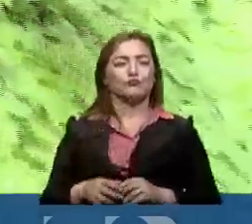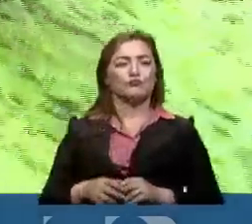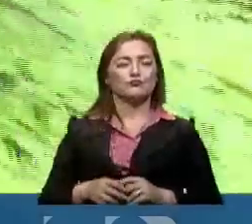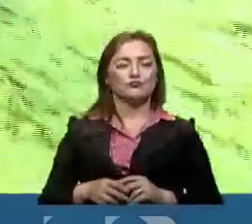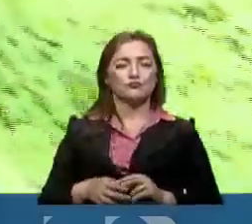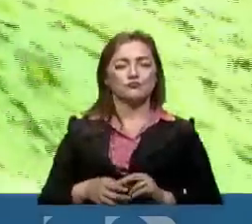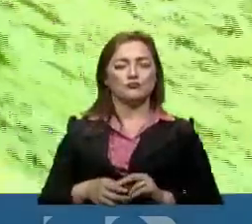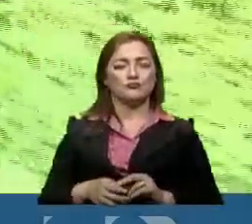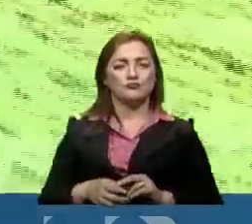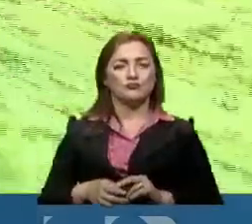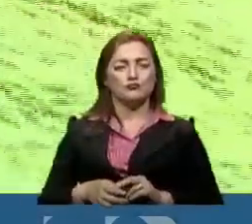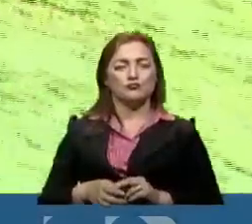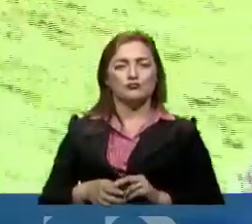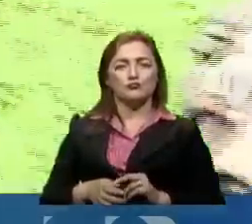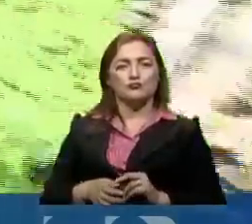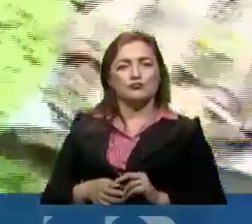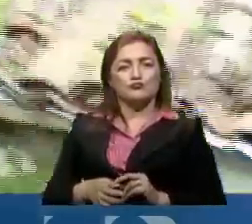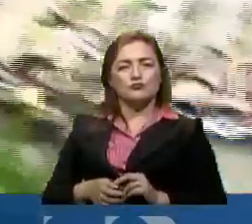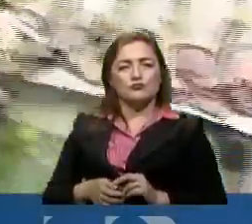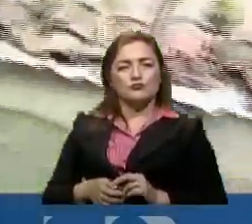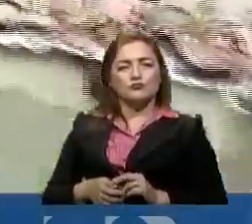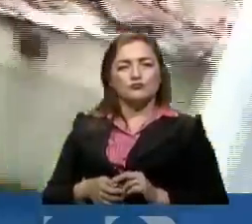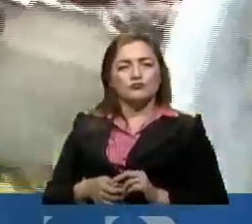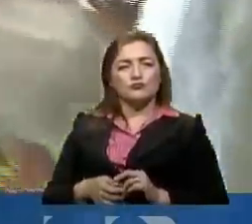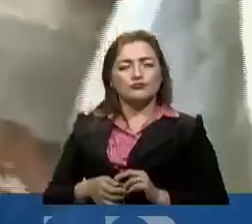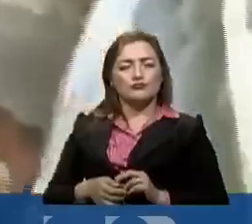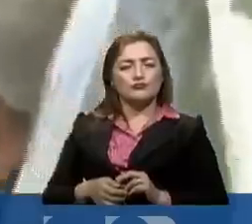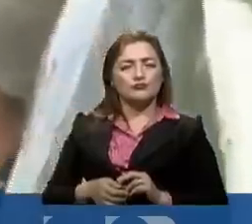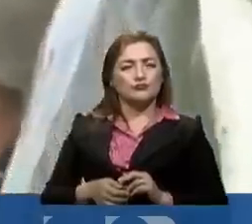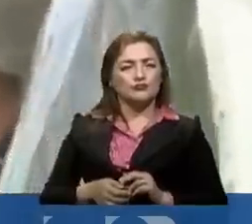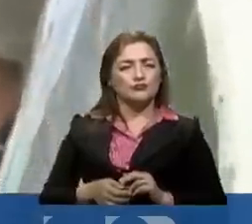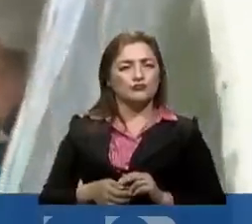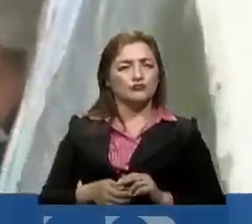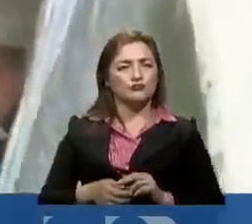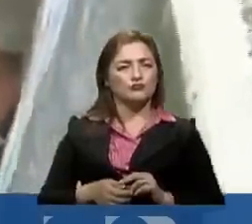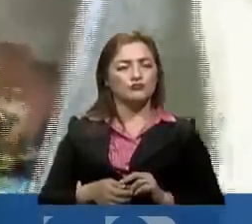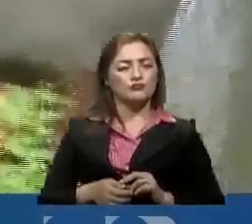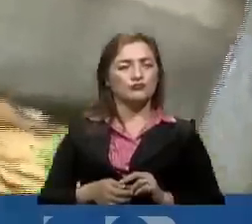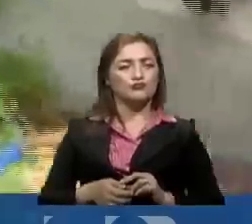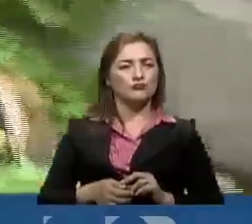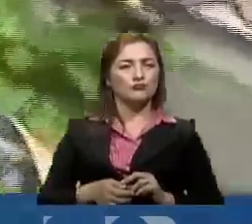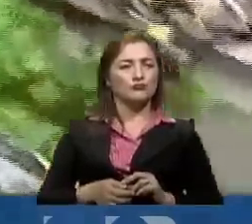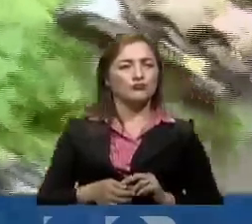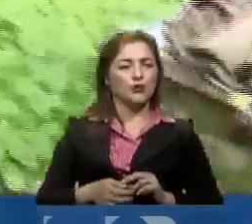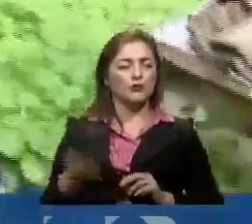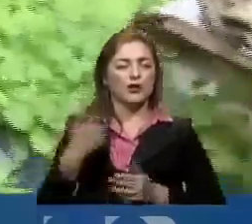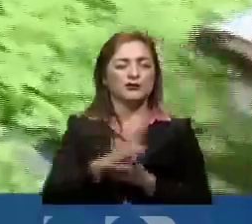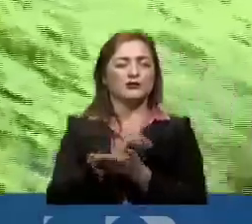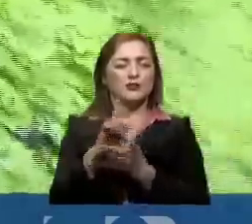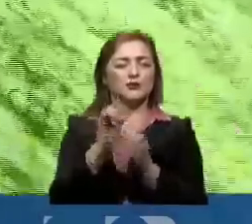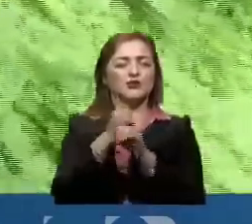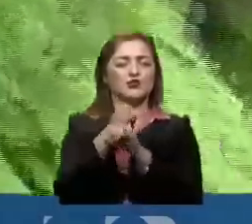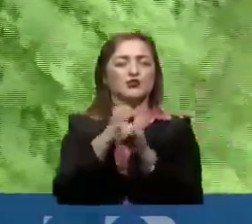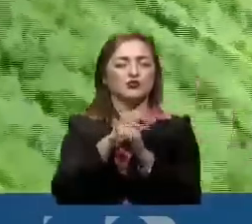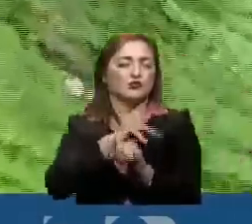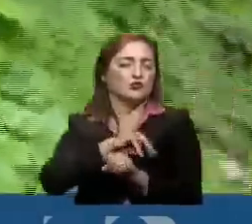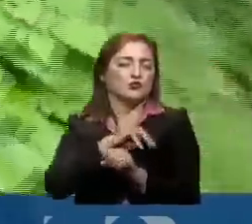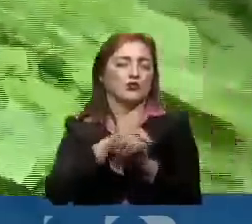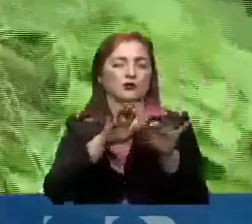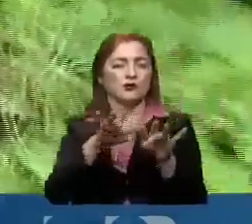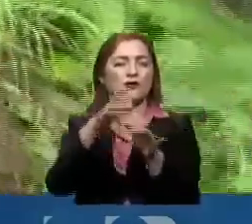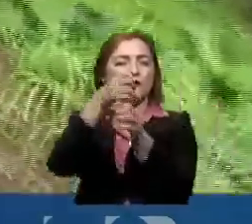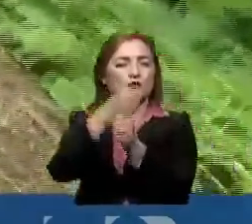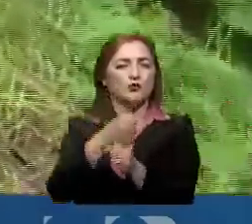ambiental. Perfecto. Y como les indicamos, están participando ya desde hace varias semanas varias instituciones municipales, también como la Secretaría